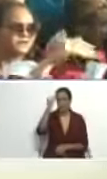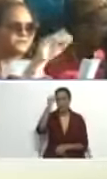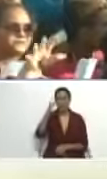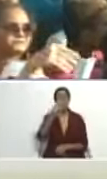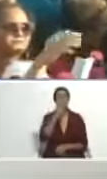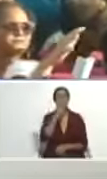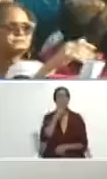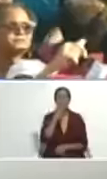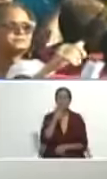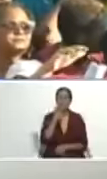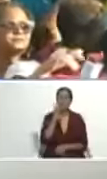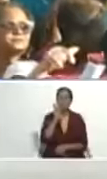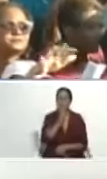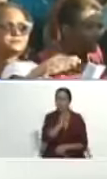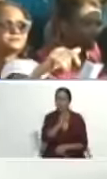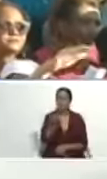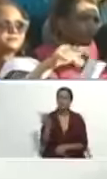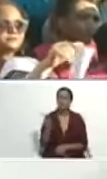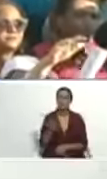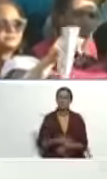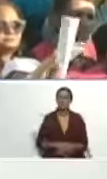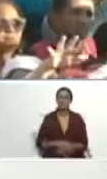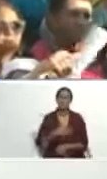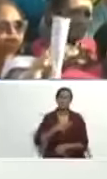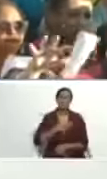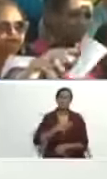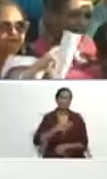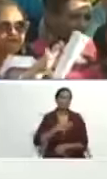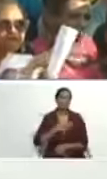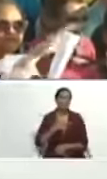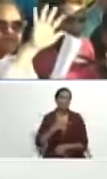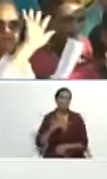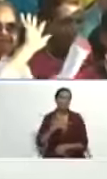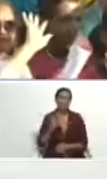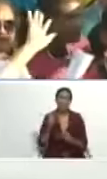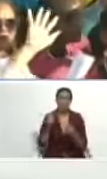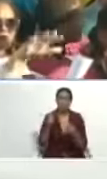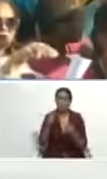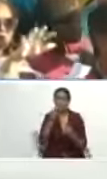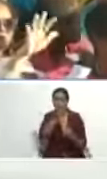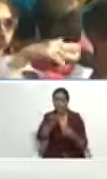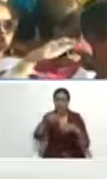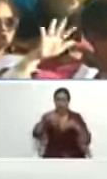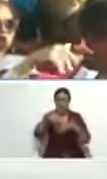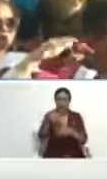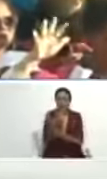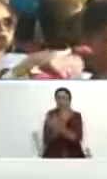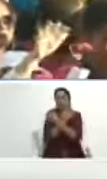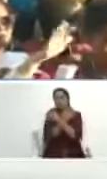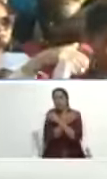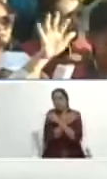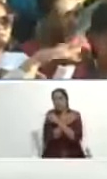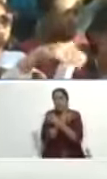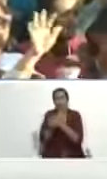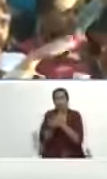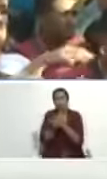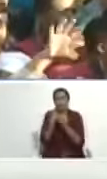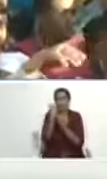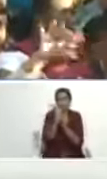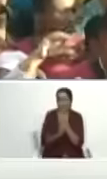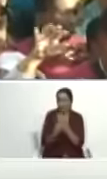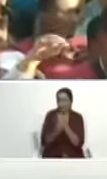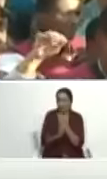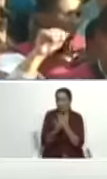verdad. Me siento abrazado, acompañado, amado por la clase obrera de